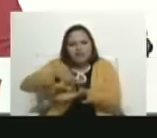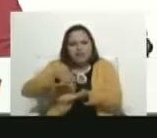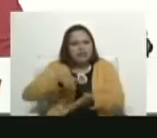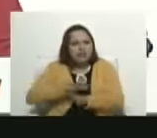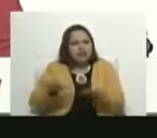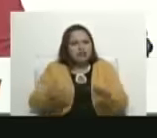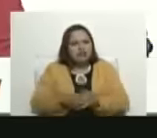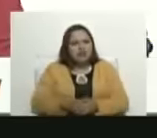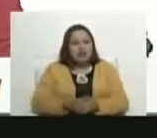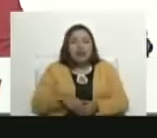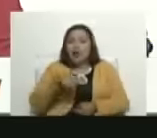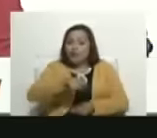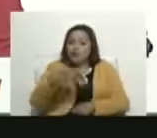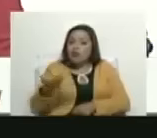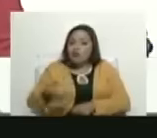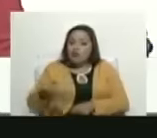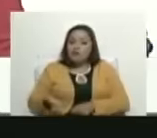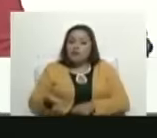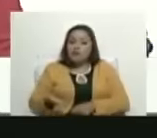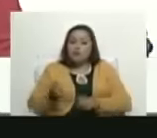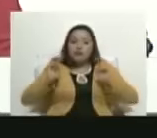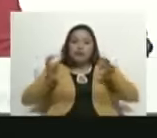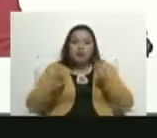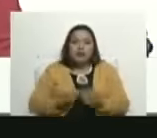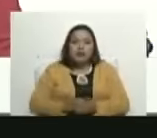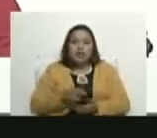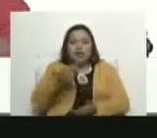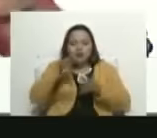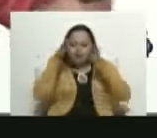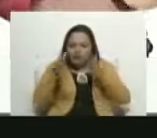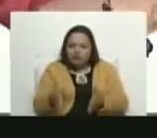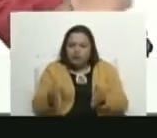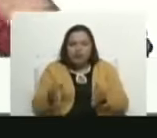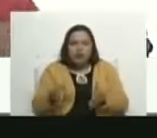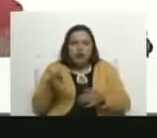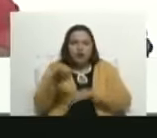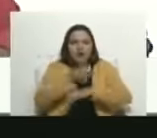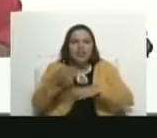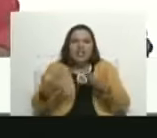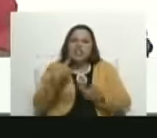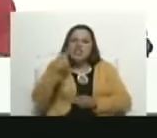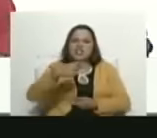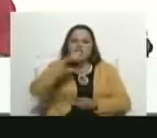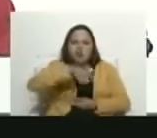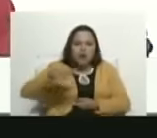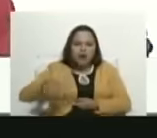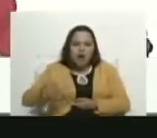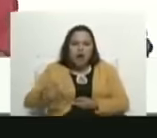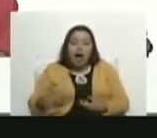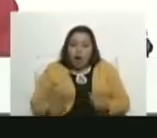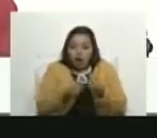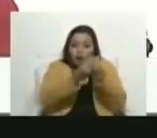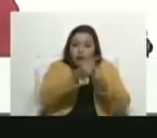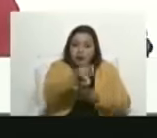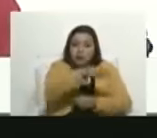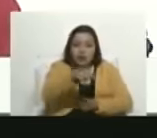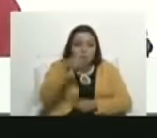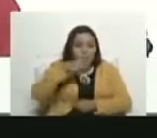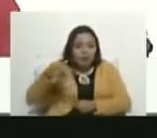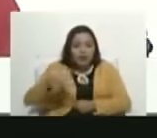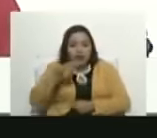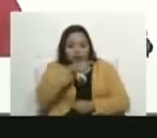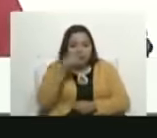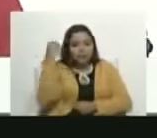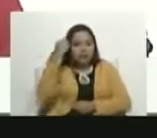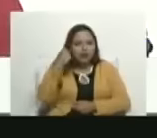Tema trascendental, esa es la posición del gobierno, política. ¿Qué dice nuestro pueblo? ¿Acompaña al gobierno en esa posición? Yo estoy seguro que los